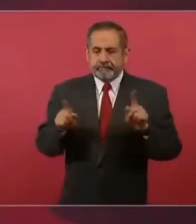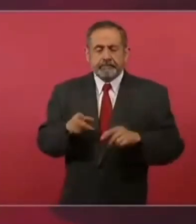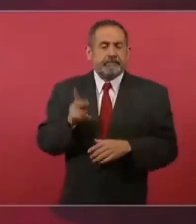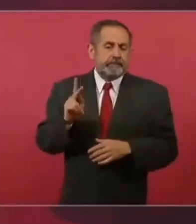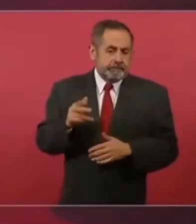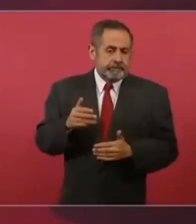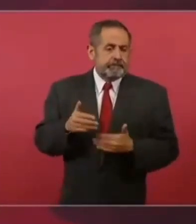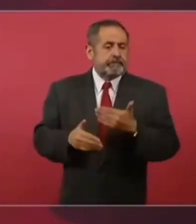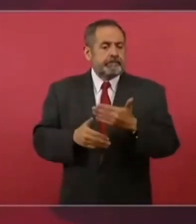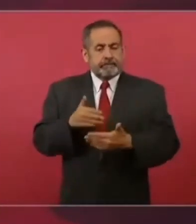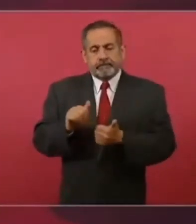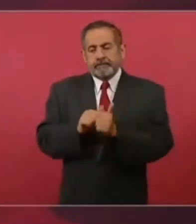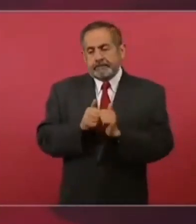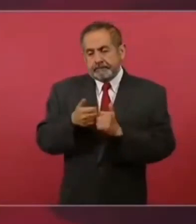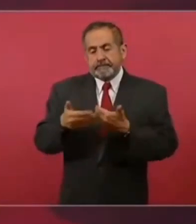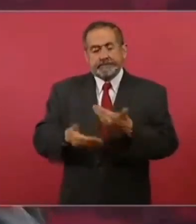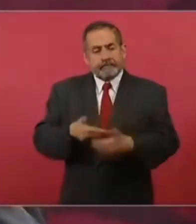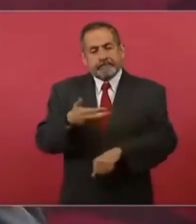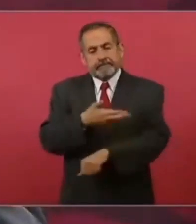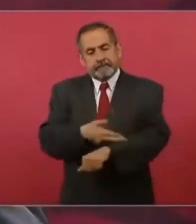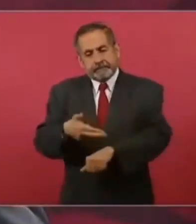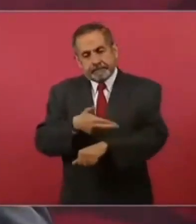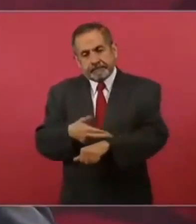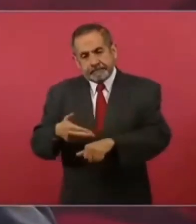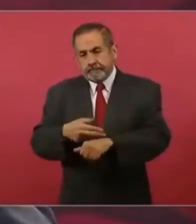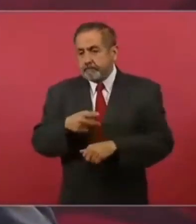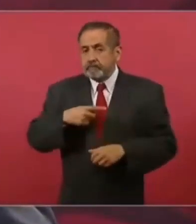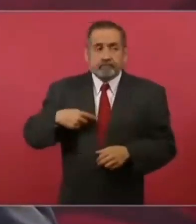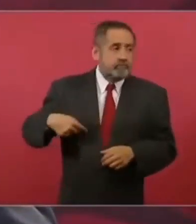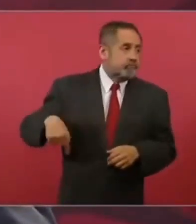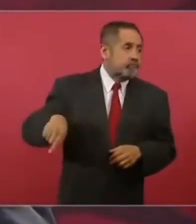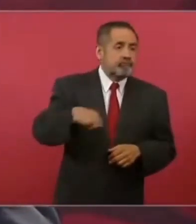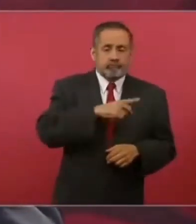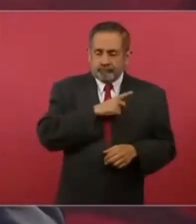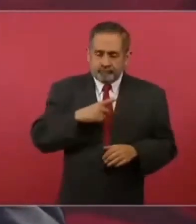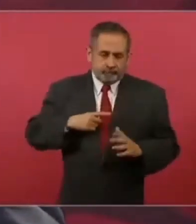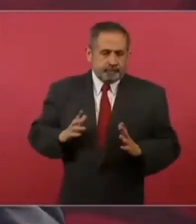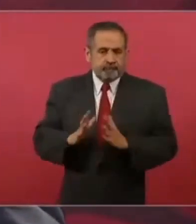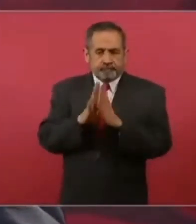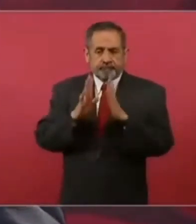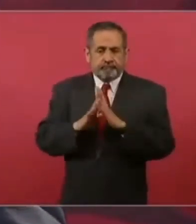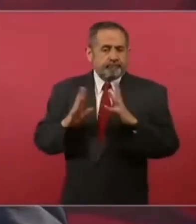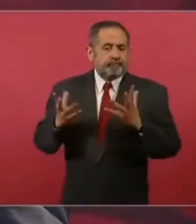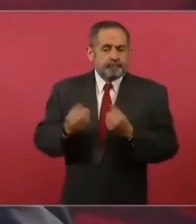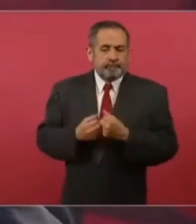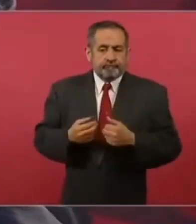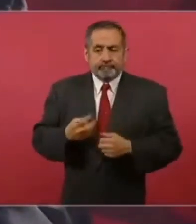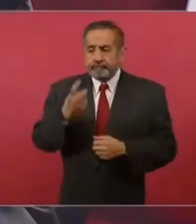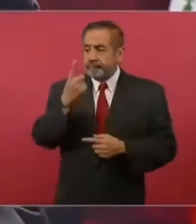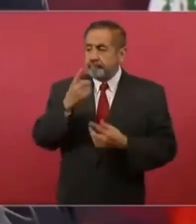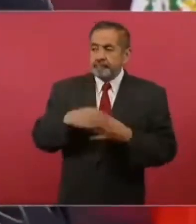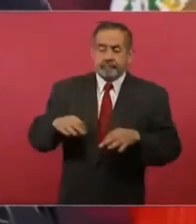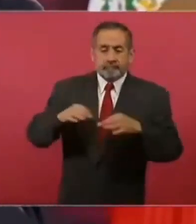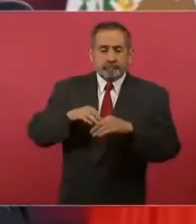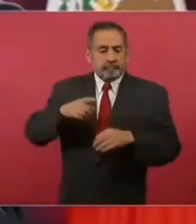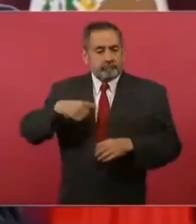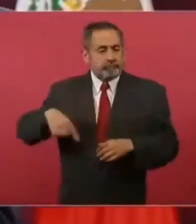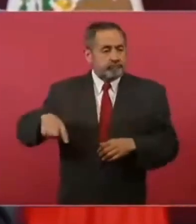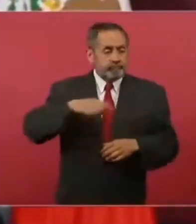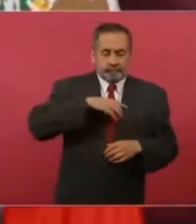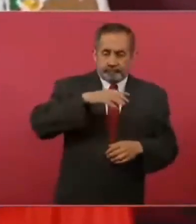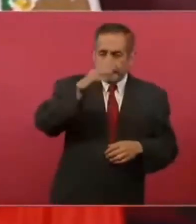en el que tenemos que participar todos y buscar acuerdos.